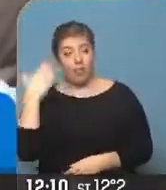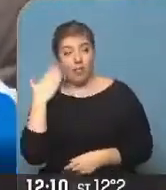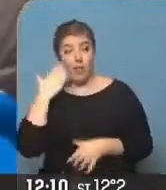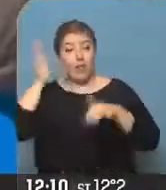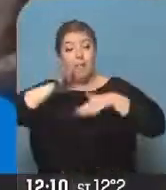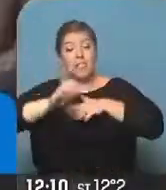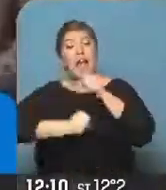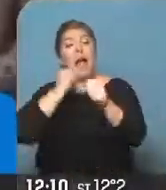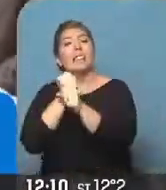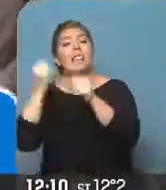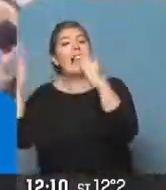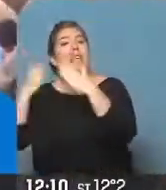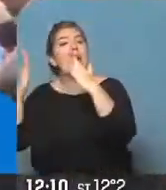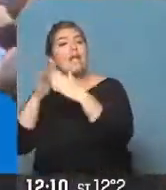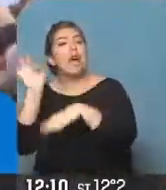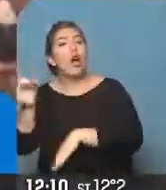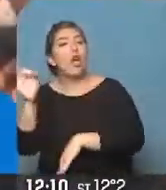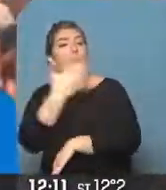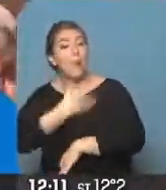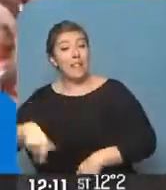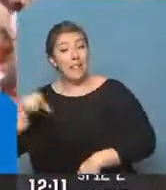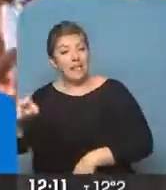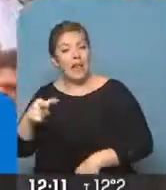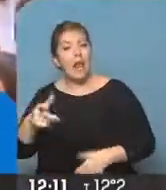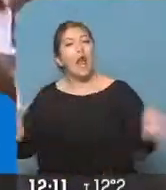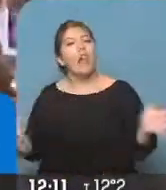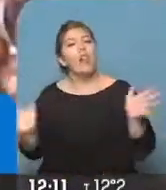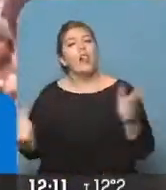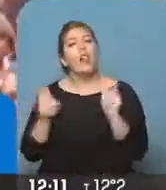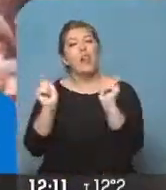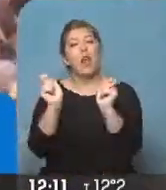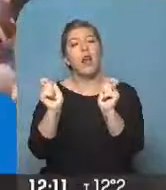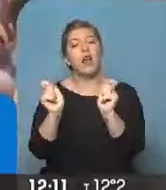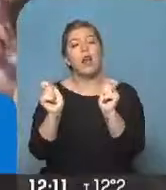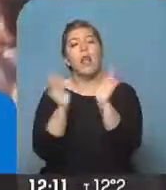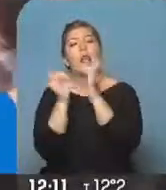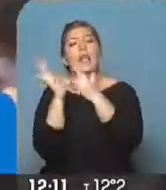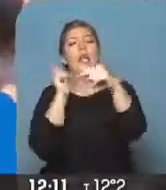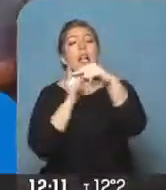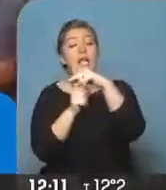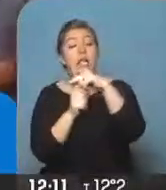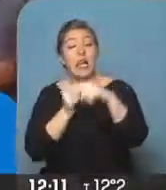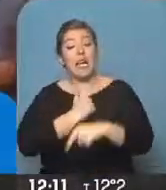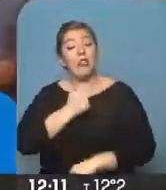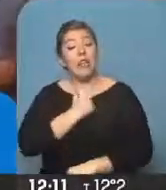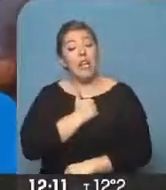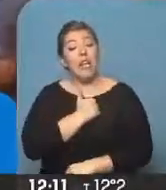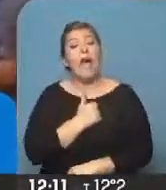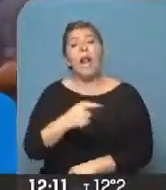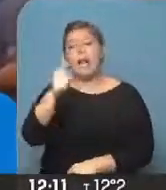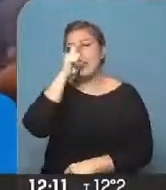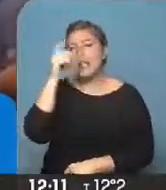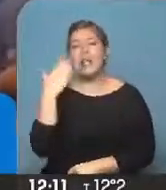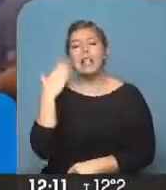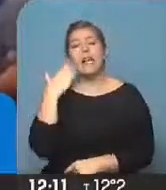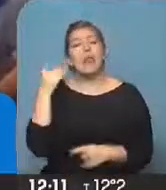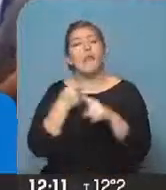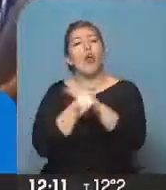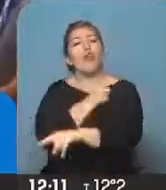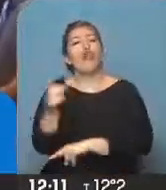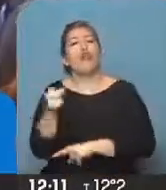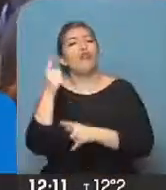la Quinta de Olivos, impulsada por la Iglesia Católica. Será a las 19 horas, para manifestar el rechazo al proyecto. En